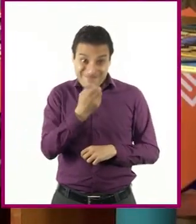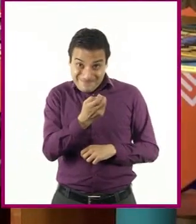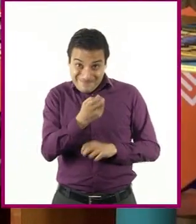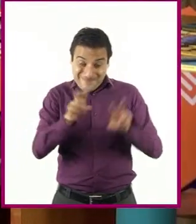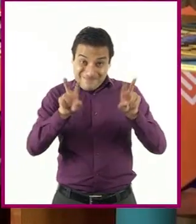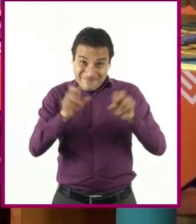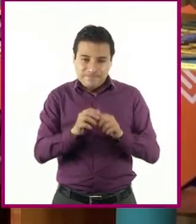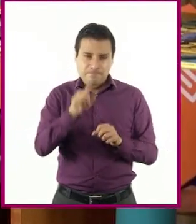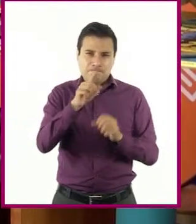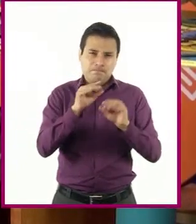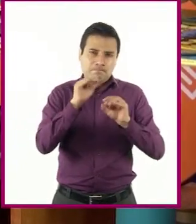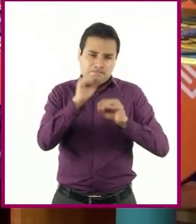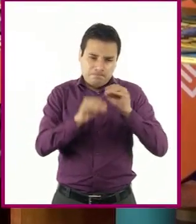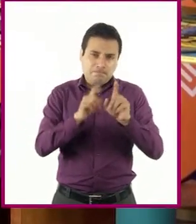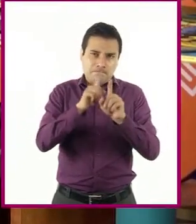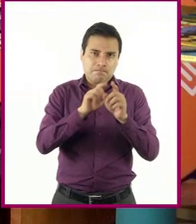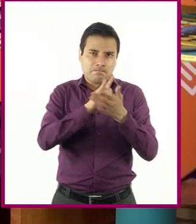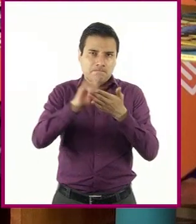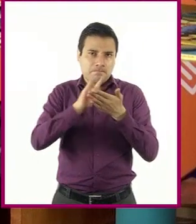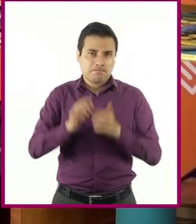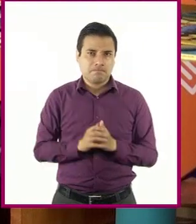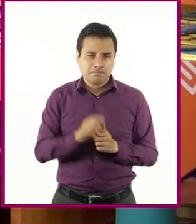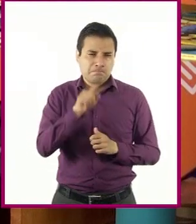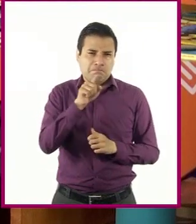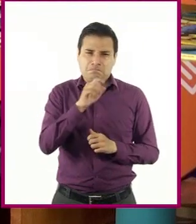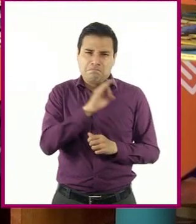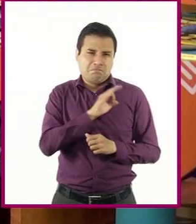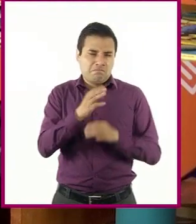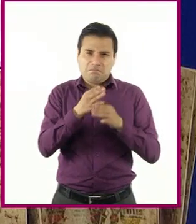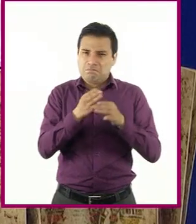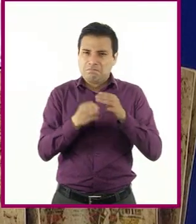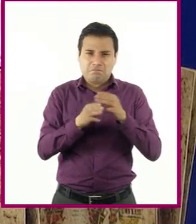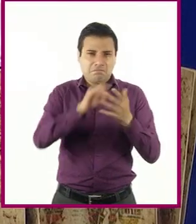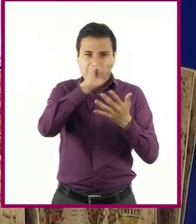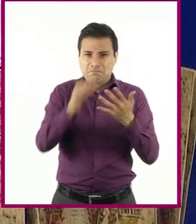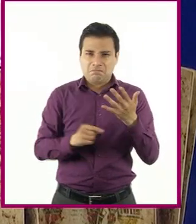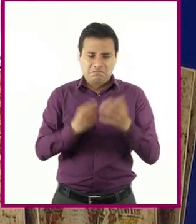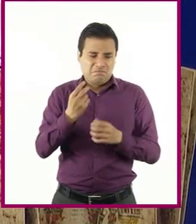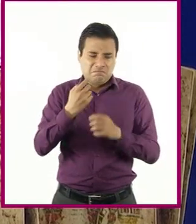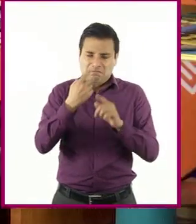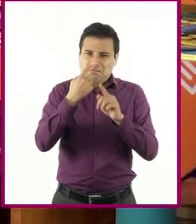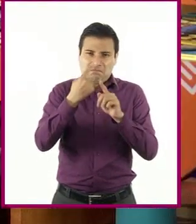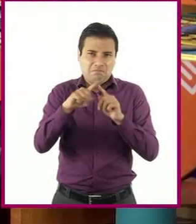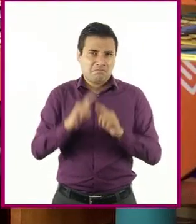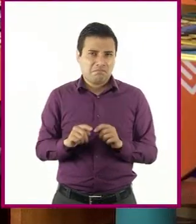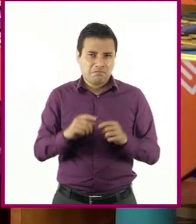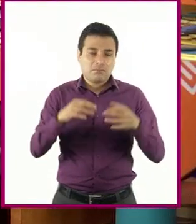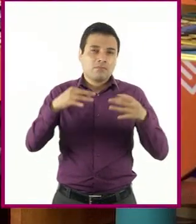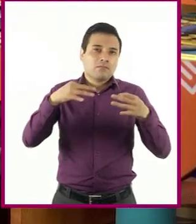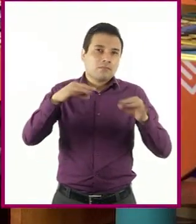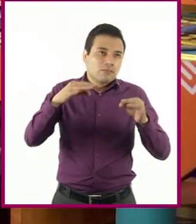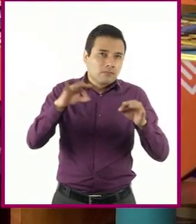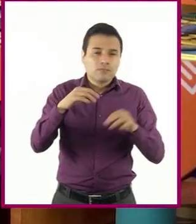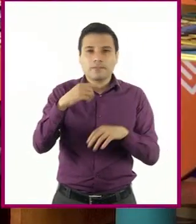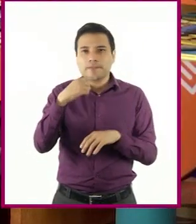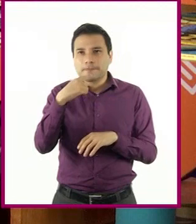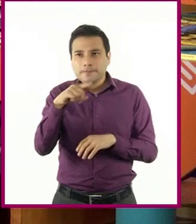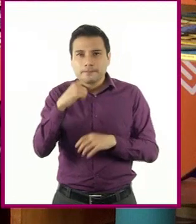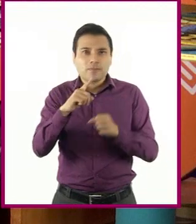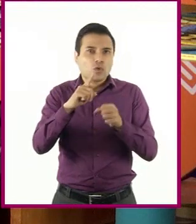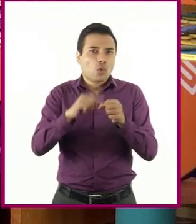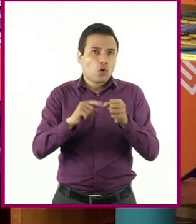Pueden trabajarla a mano con los materiales que tengan en casa. Solo necesitarán una hoja, lápices y